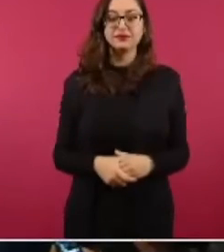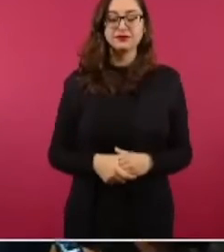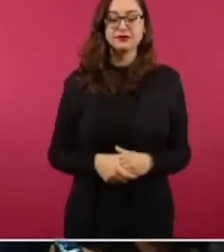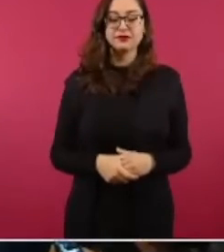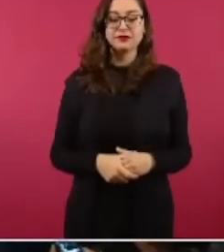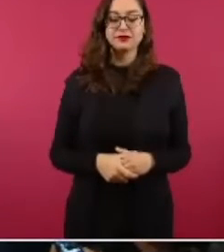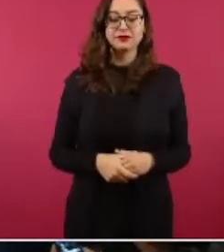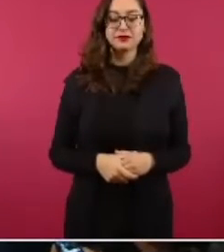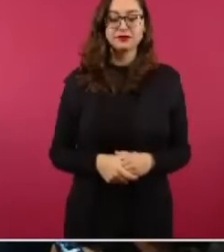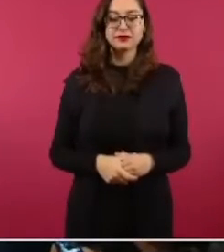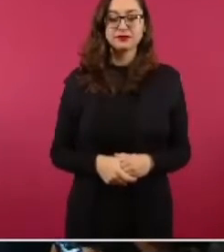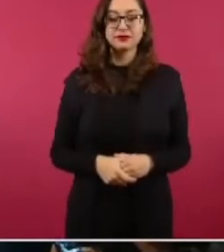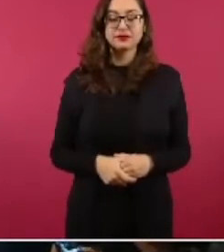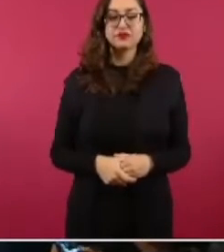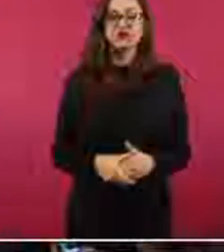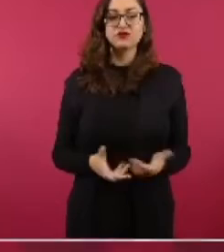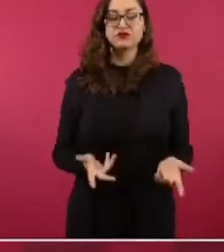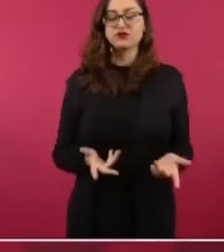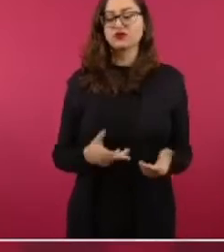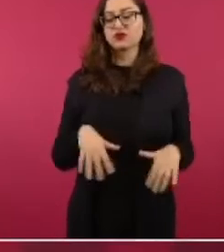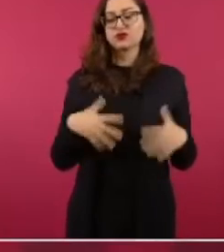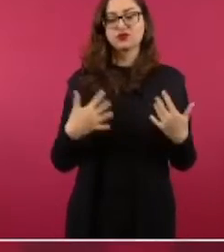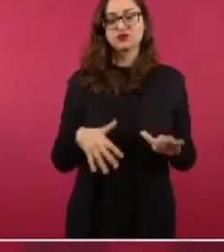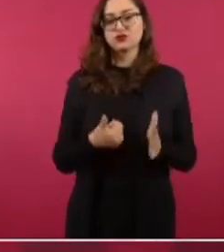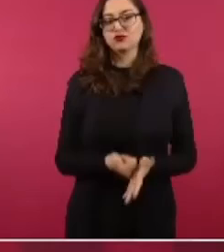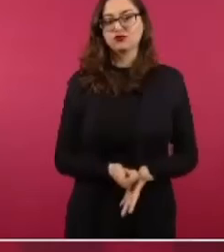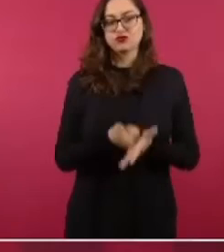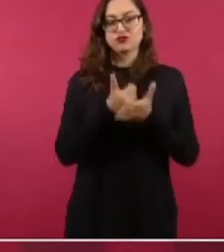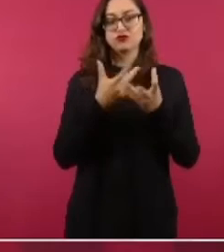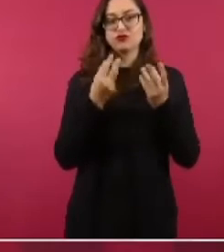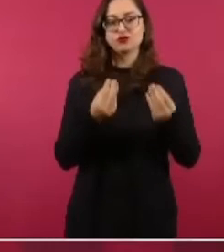Eso va a ayudar mucho.